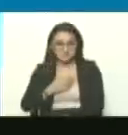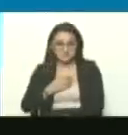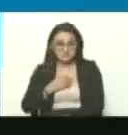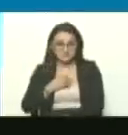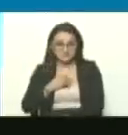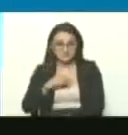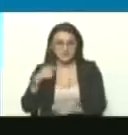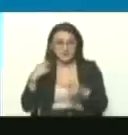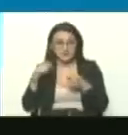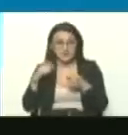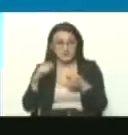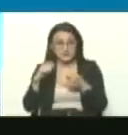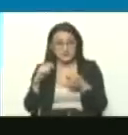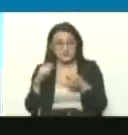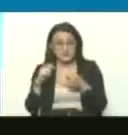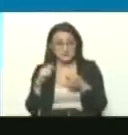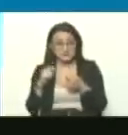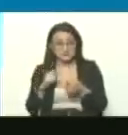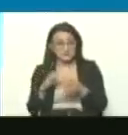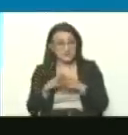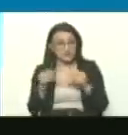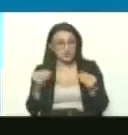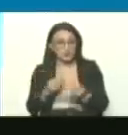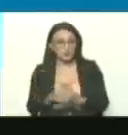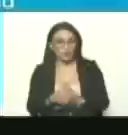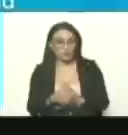plátano vendían de todo.